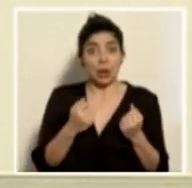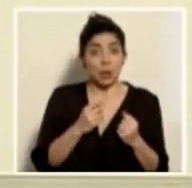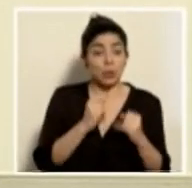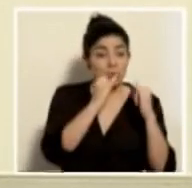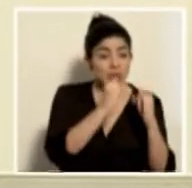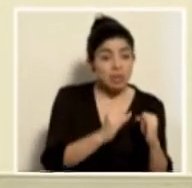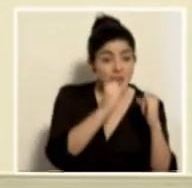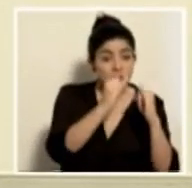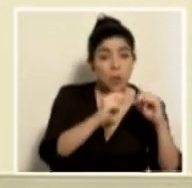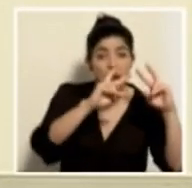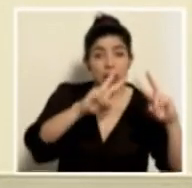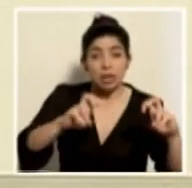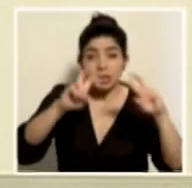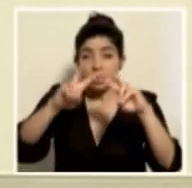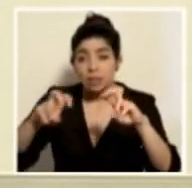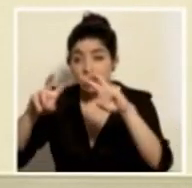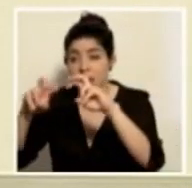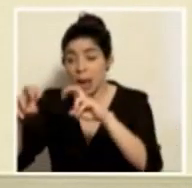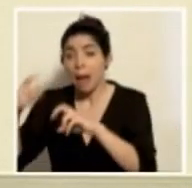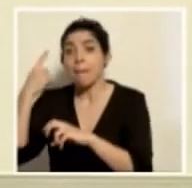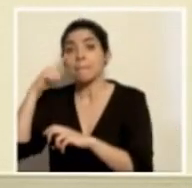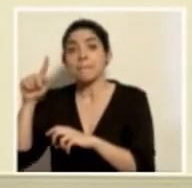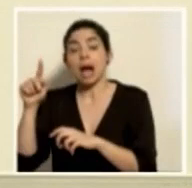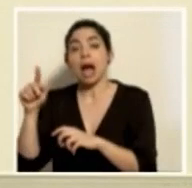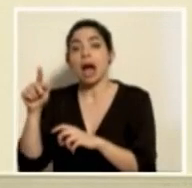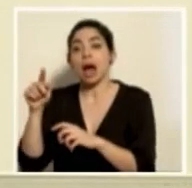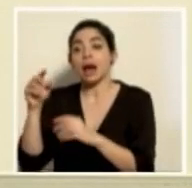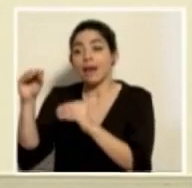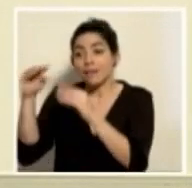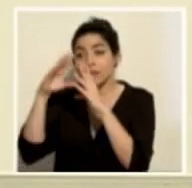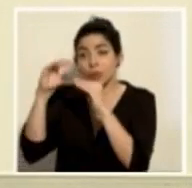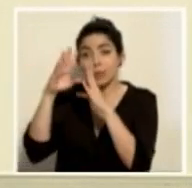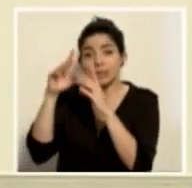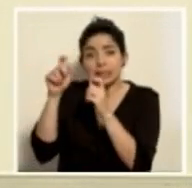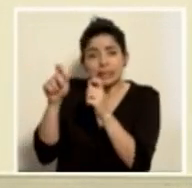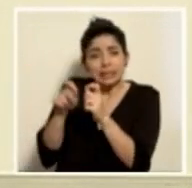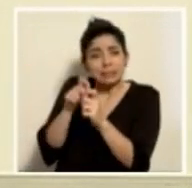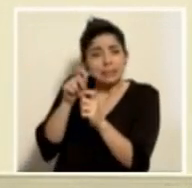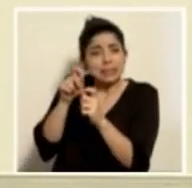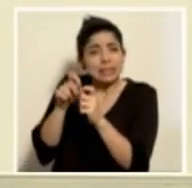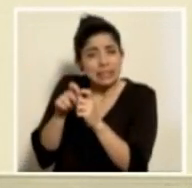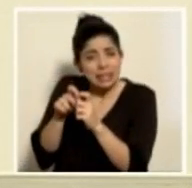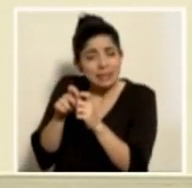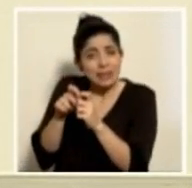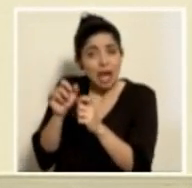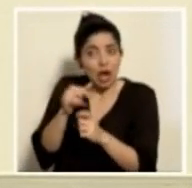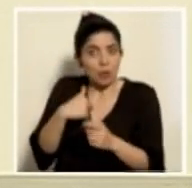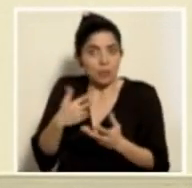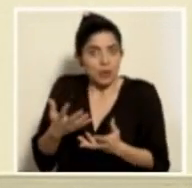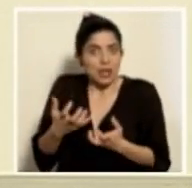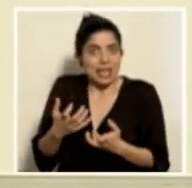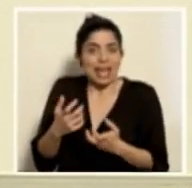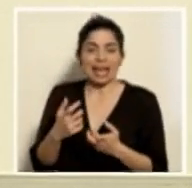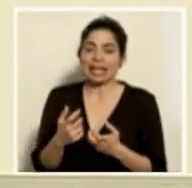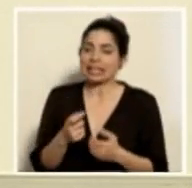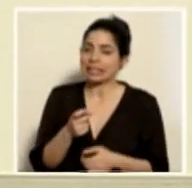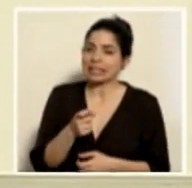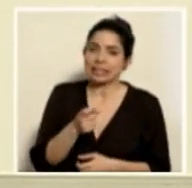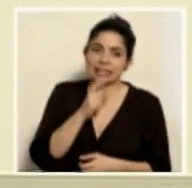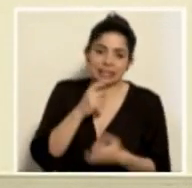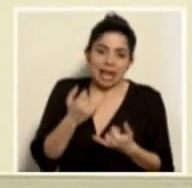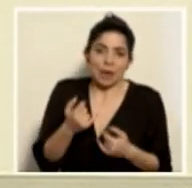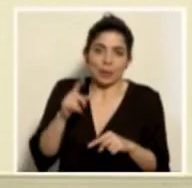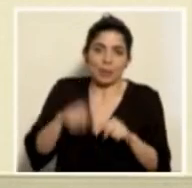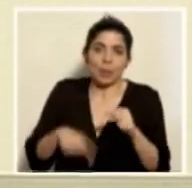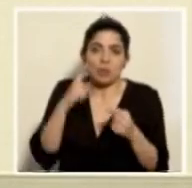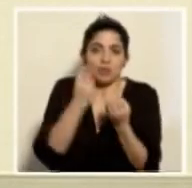análisis y dar justamente esos datos tan como exactos como uno quisiera, no está en estos momentos